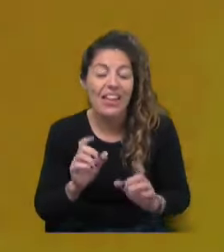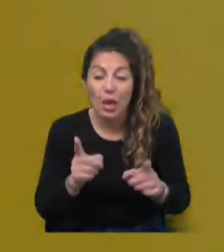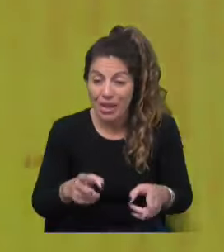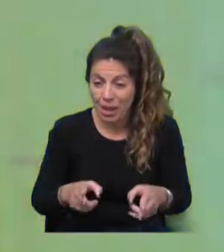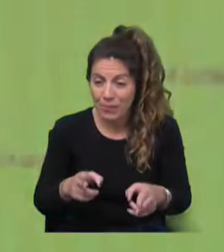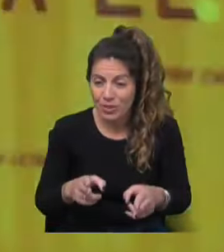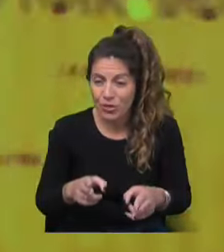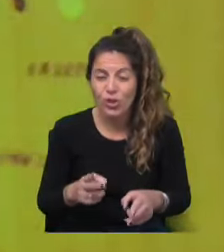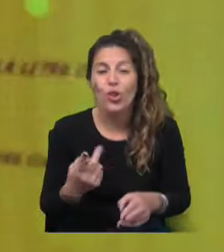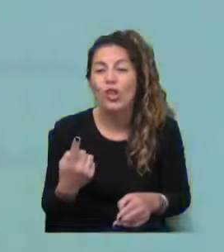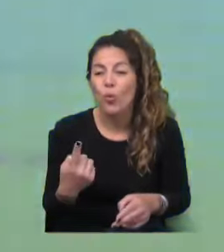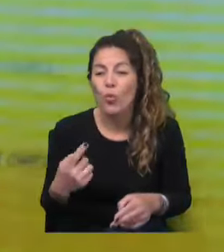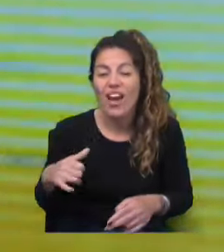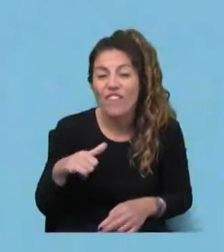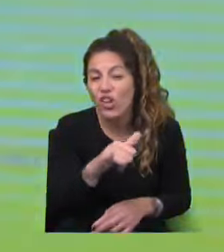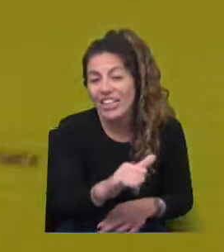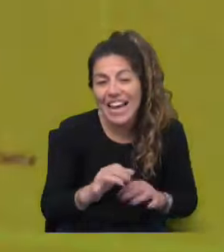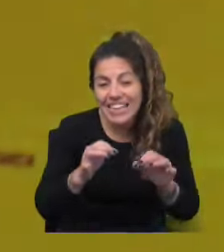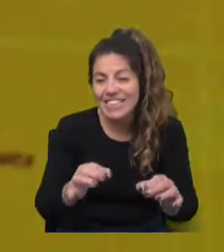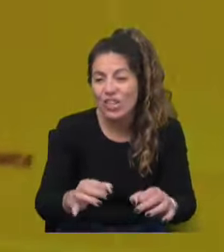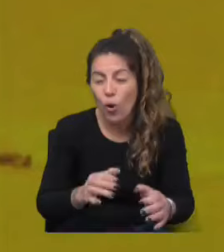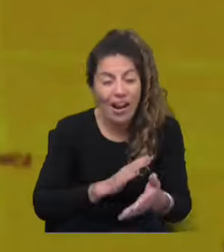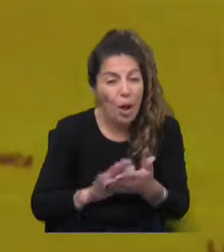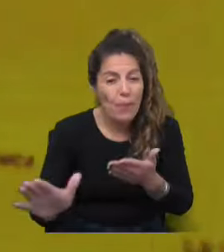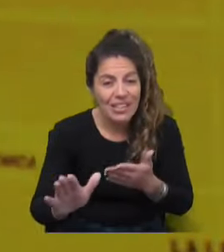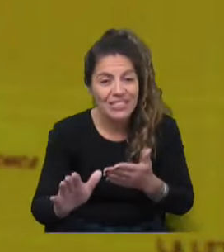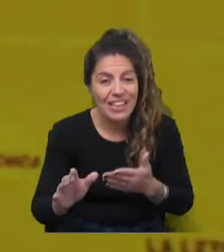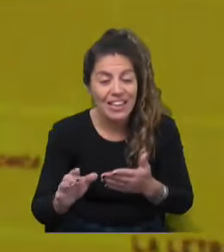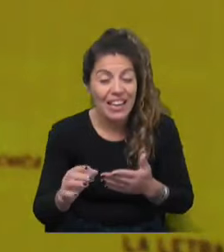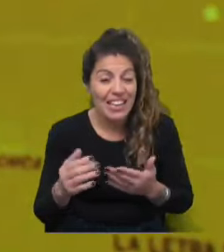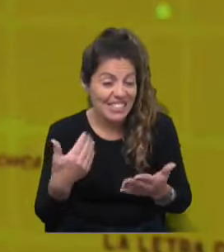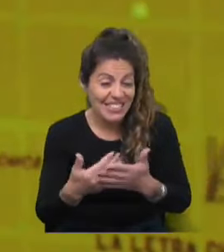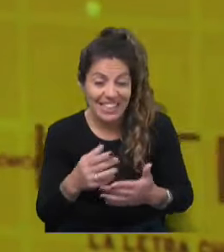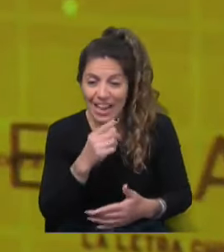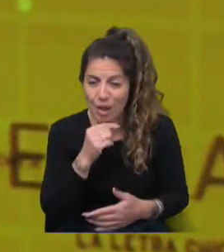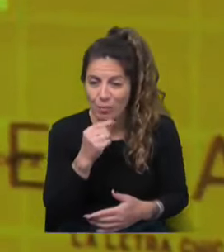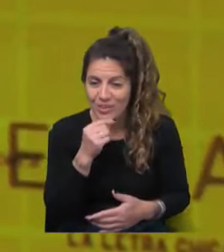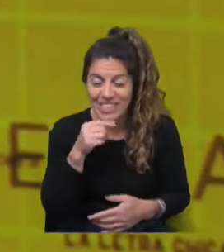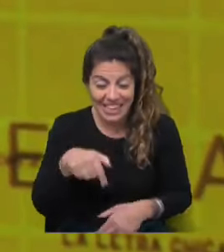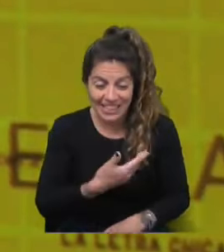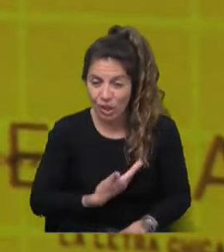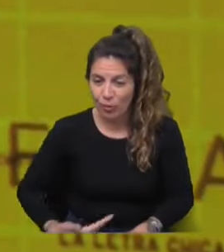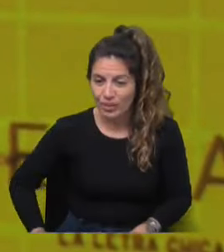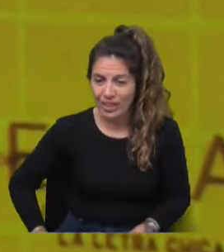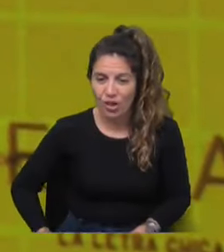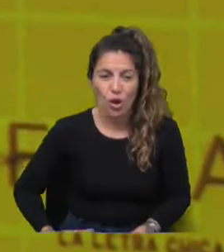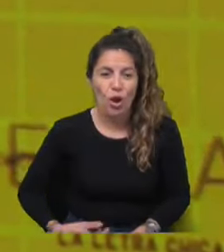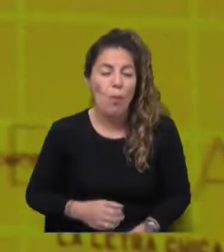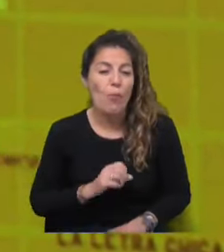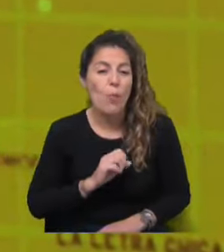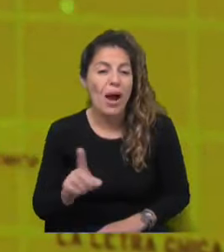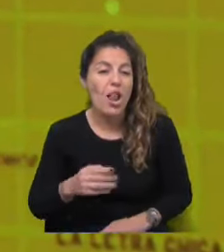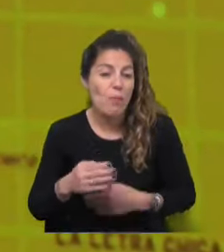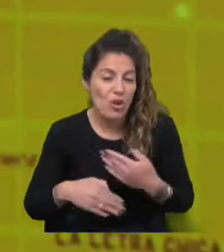de una avioneta que llegó a escaparse en las propias narices de la policía durante este gobierno por un mal